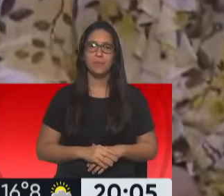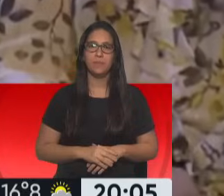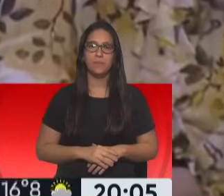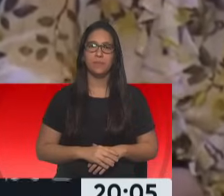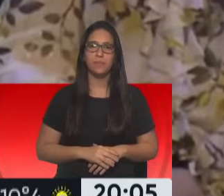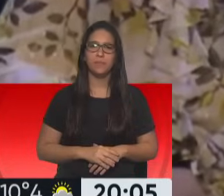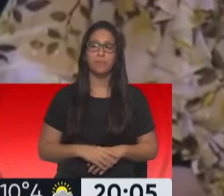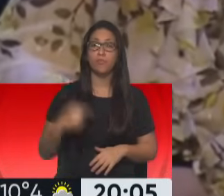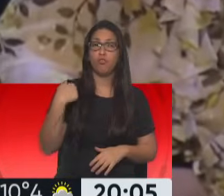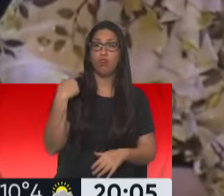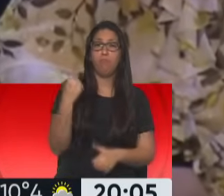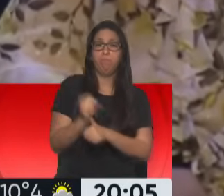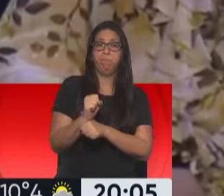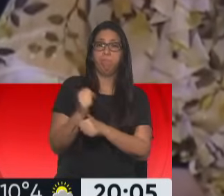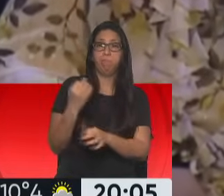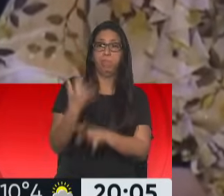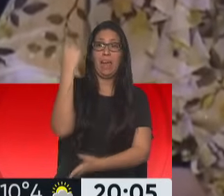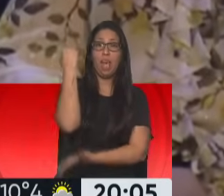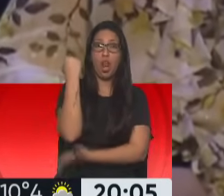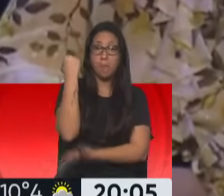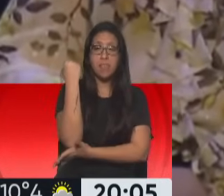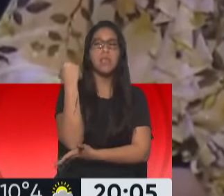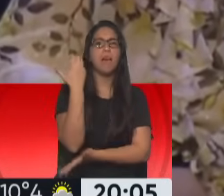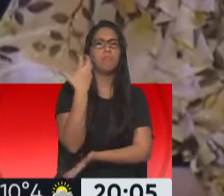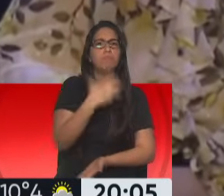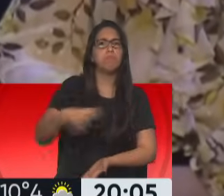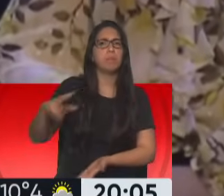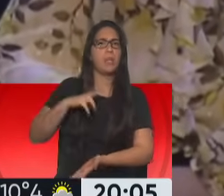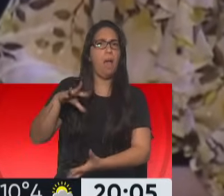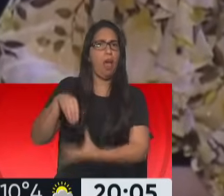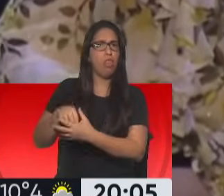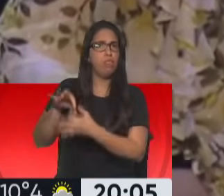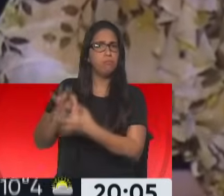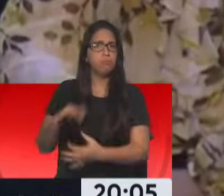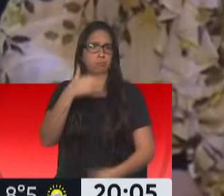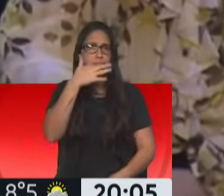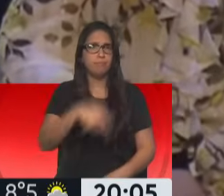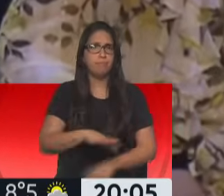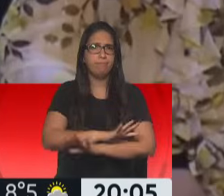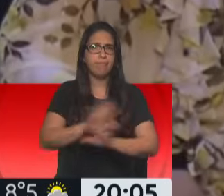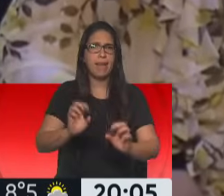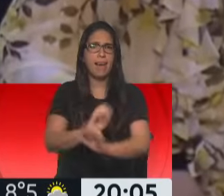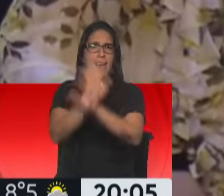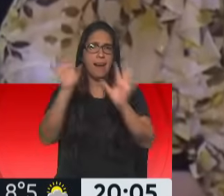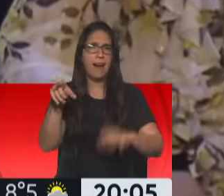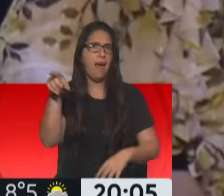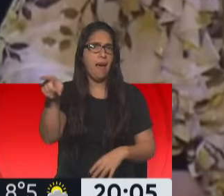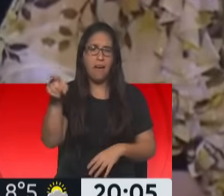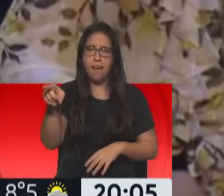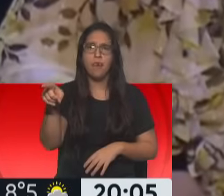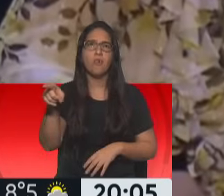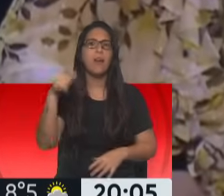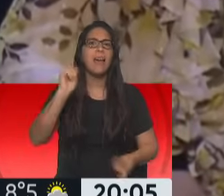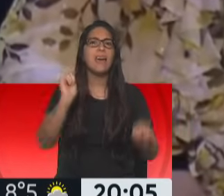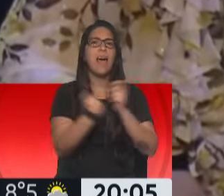Como economista y miembro del sector privado, entiende como pocos la necesidad imperiosa de hacer un cambio